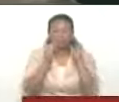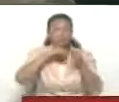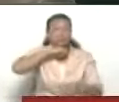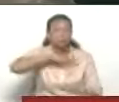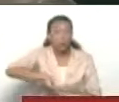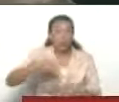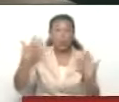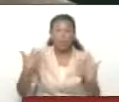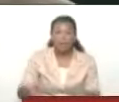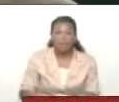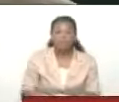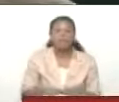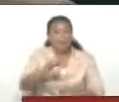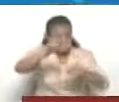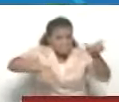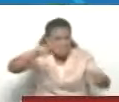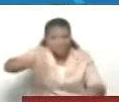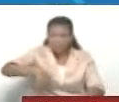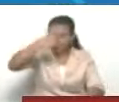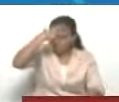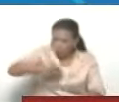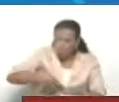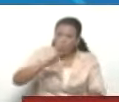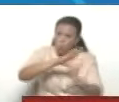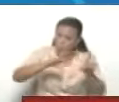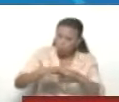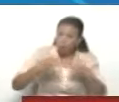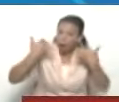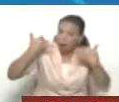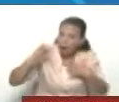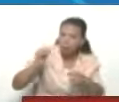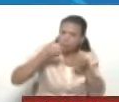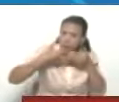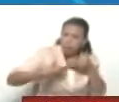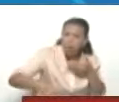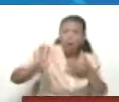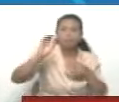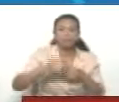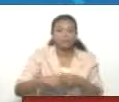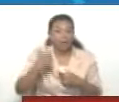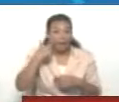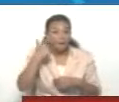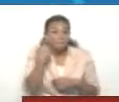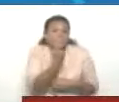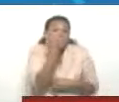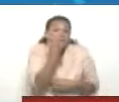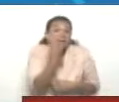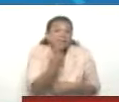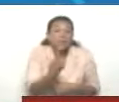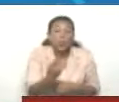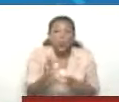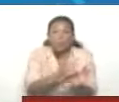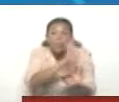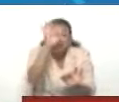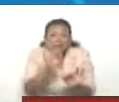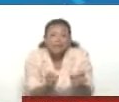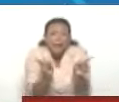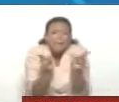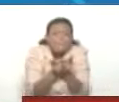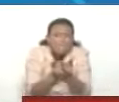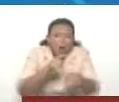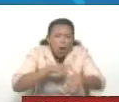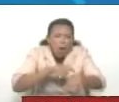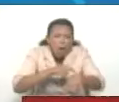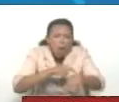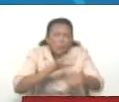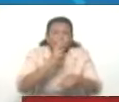histórico, presidente. El venezolanazo cultural. Y apenas fue un tercio